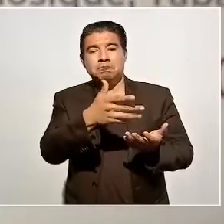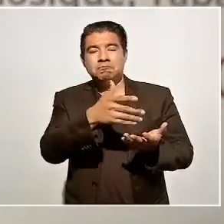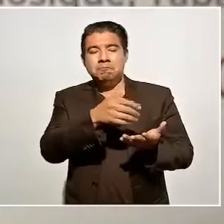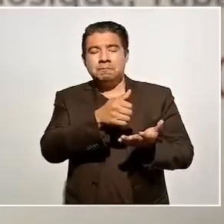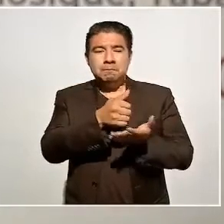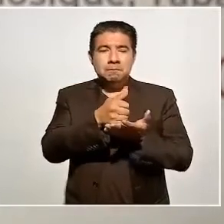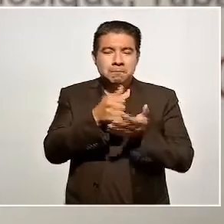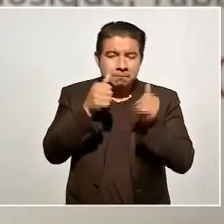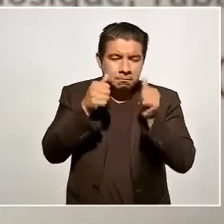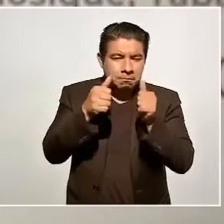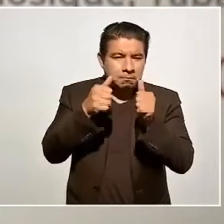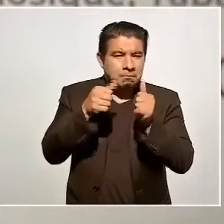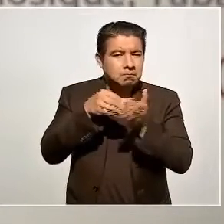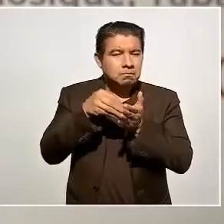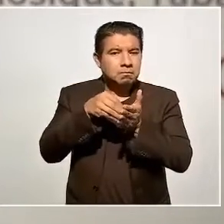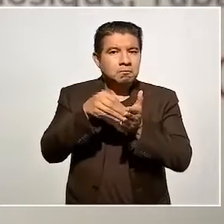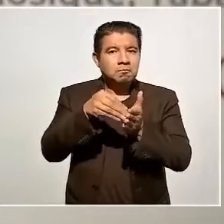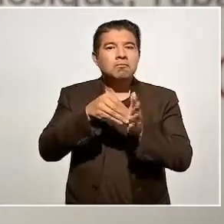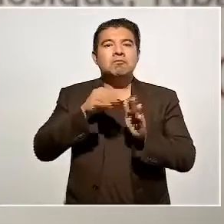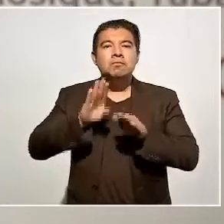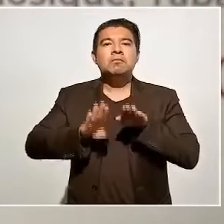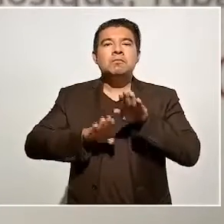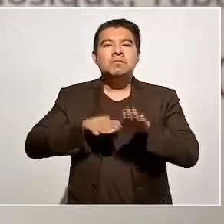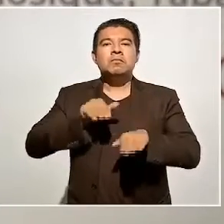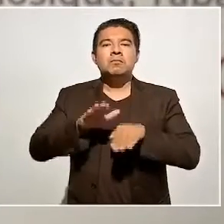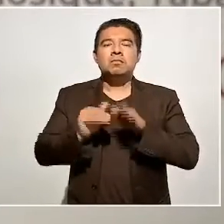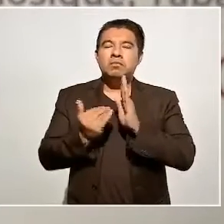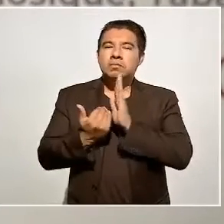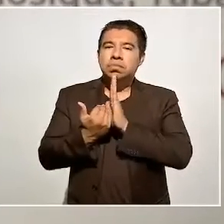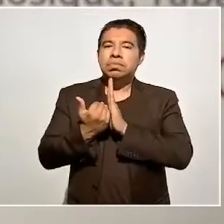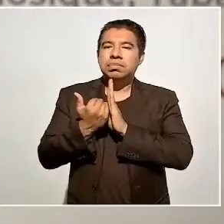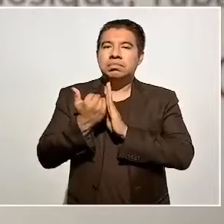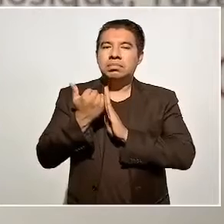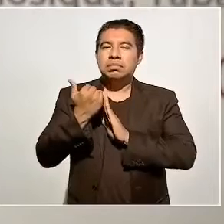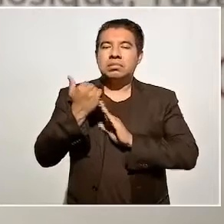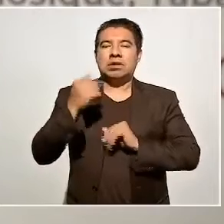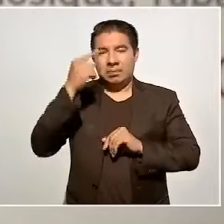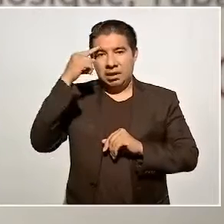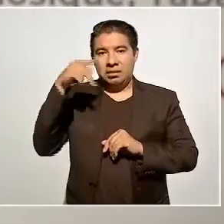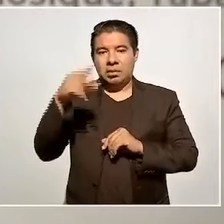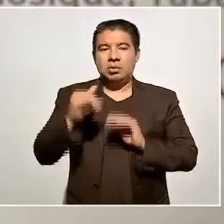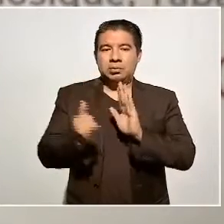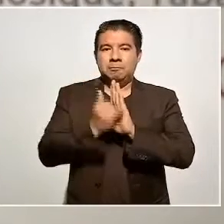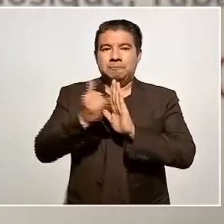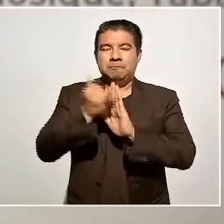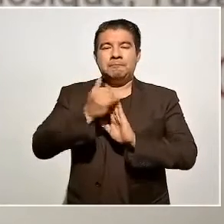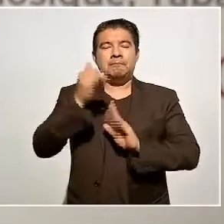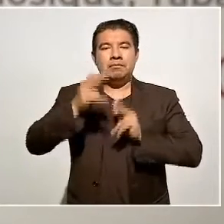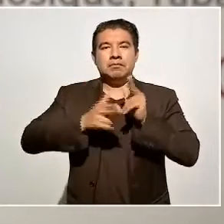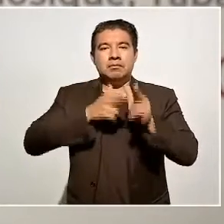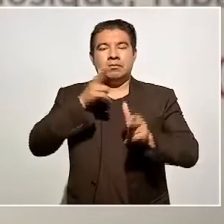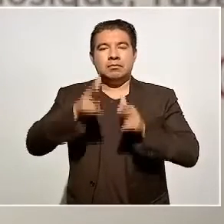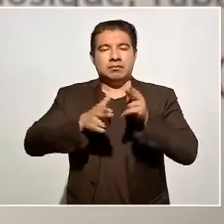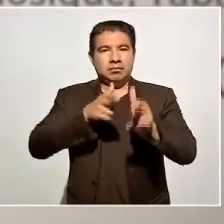estar pendientes y seguir avanzando en la construcción del Tren Maya.